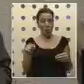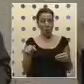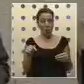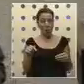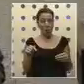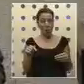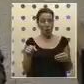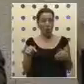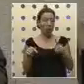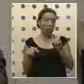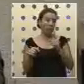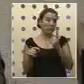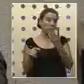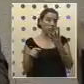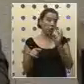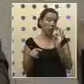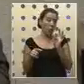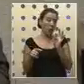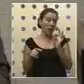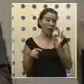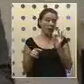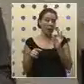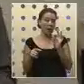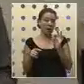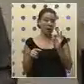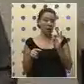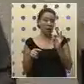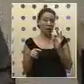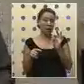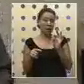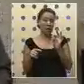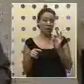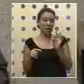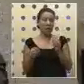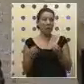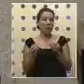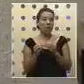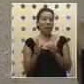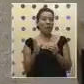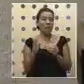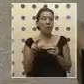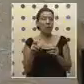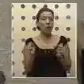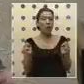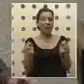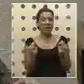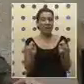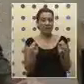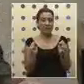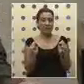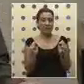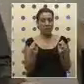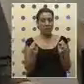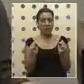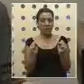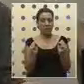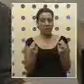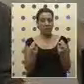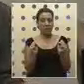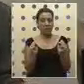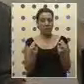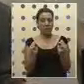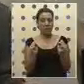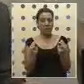140 en números gruesos, sin contar el complemento del bono invierno. Y